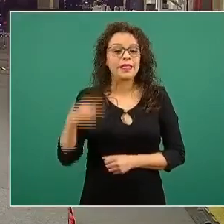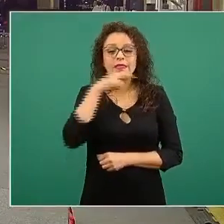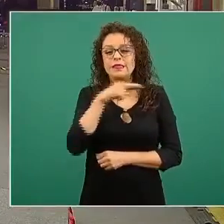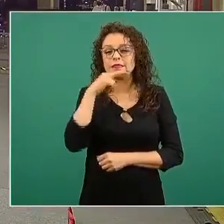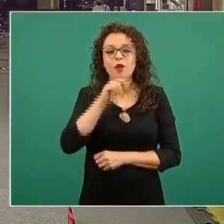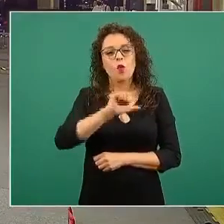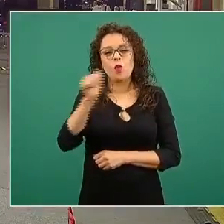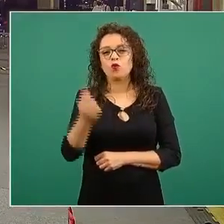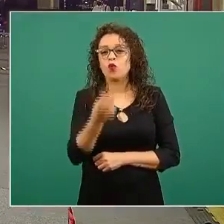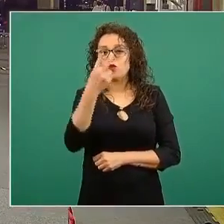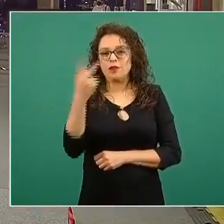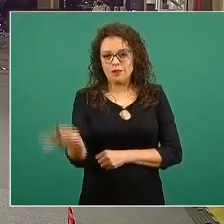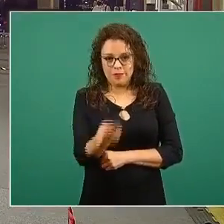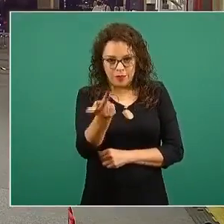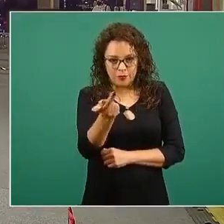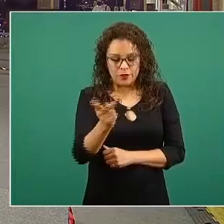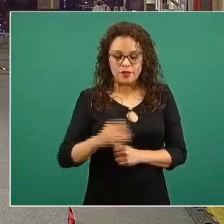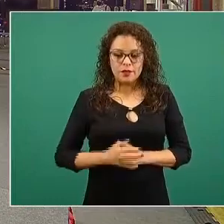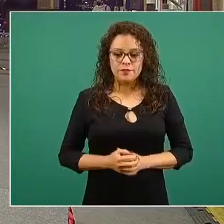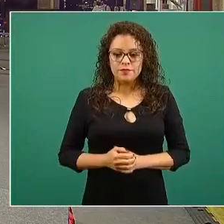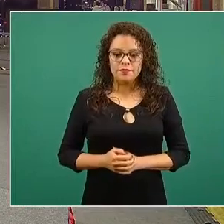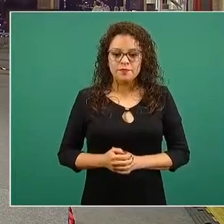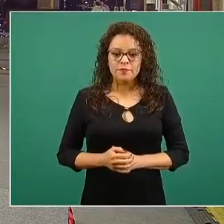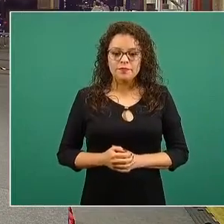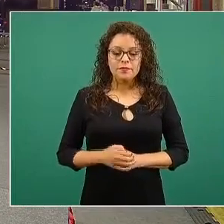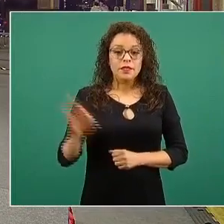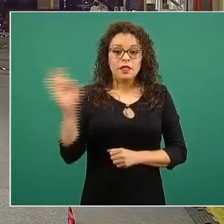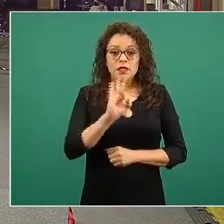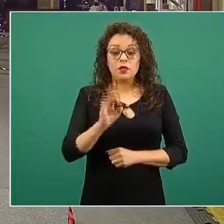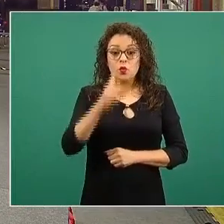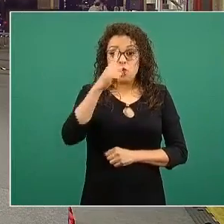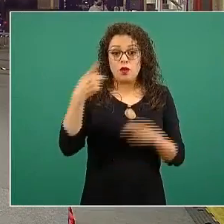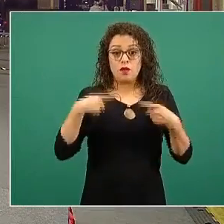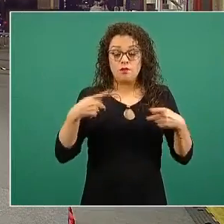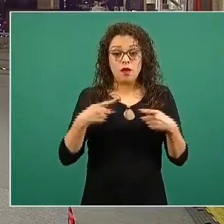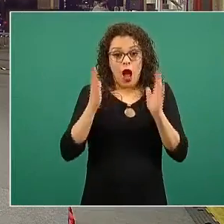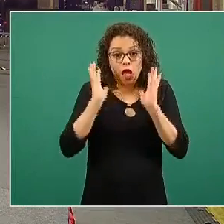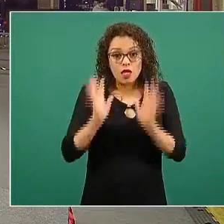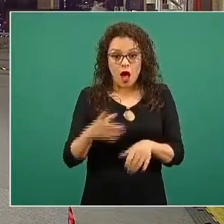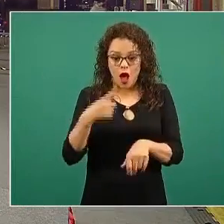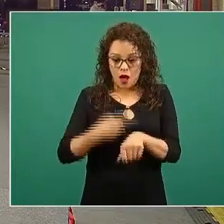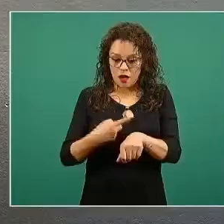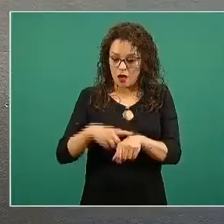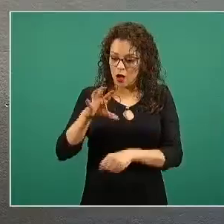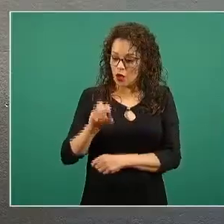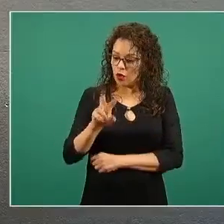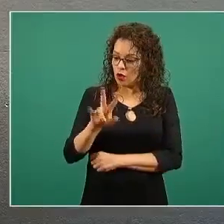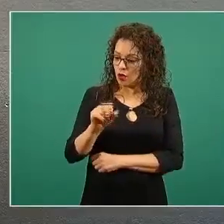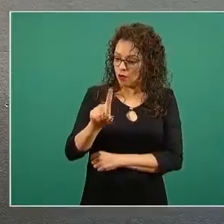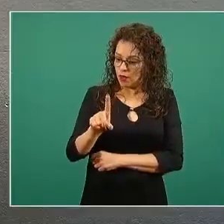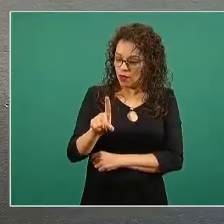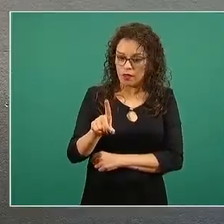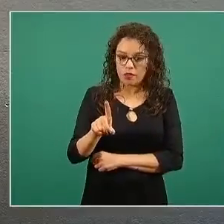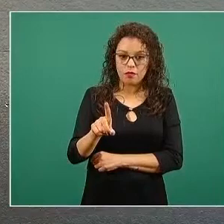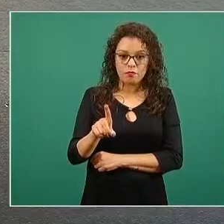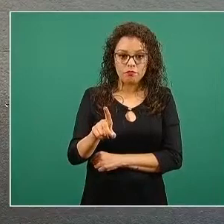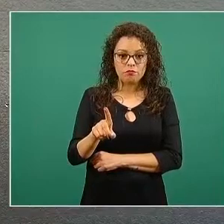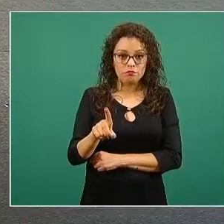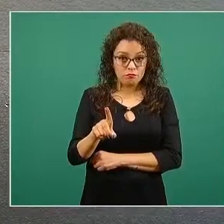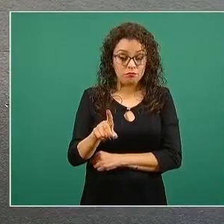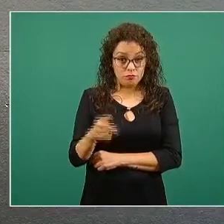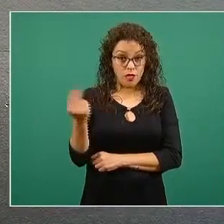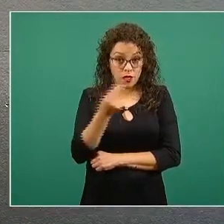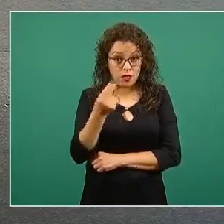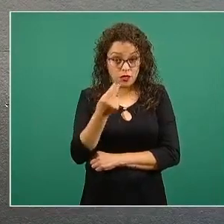Si a una persona ya le dio el COVID, ¿se tiene que vacunar? O sea, ¿se